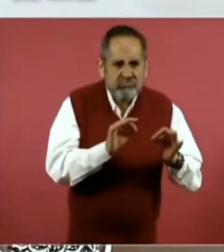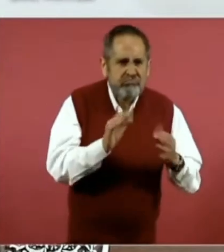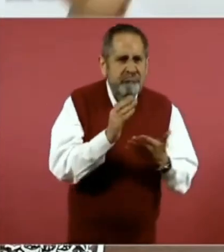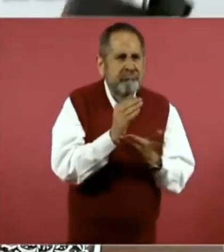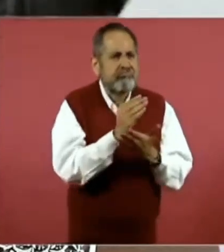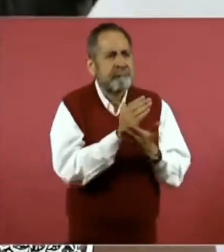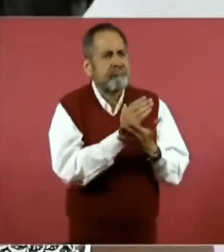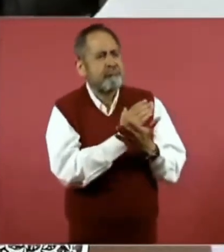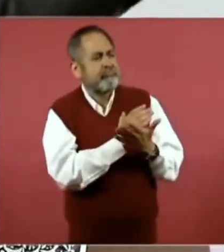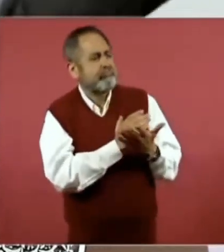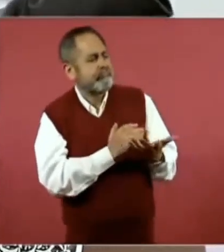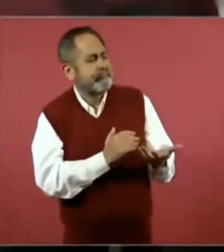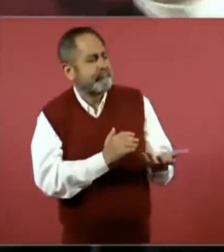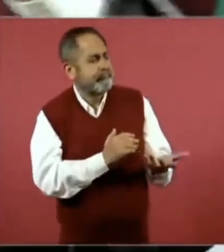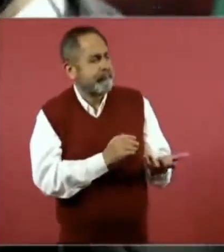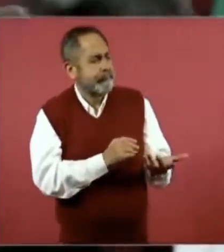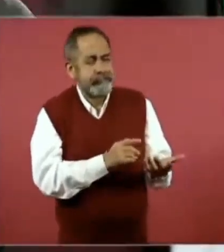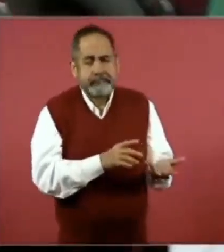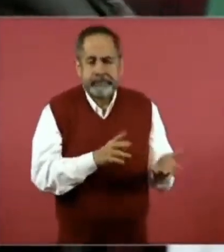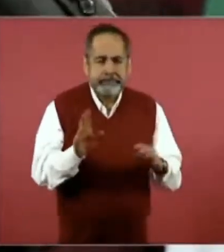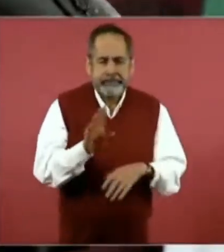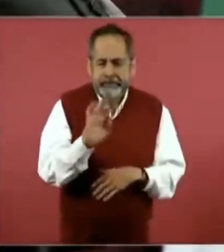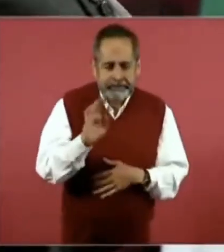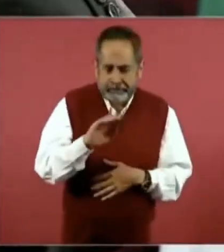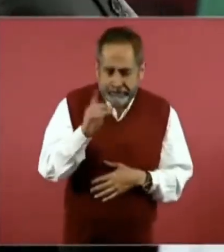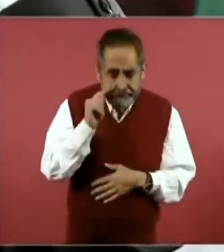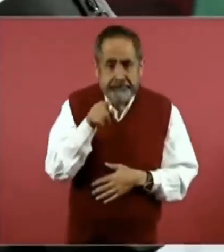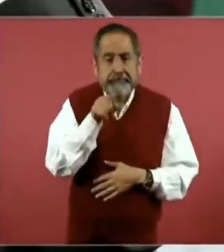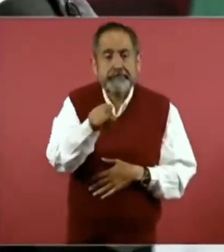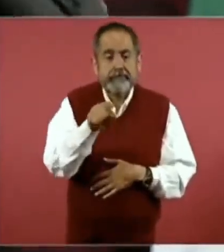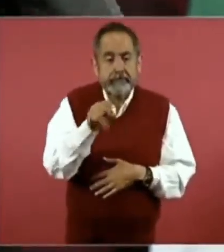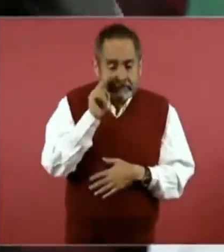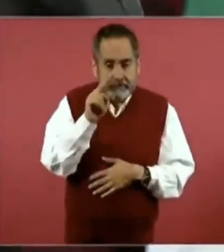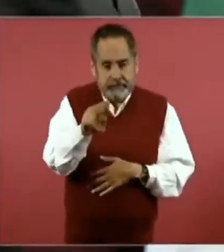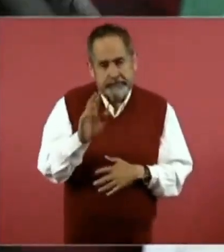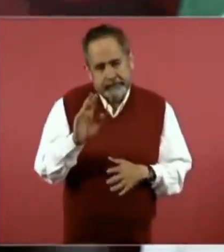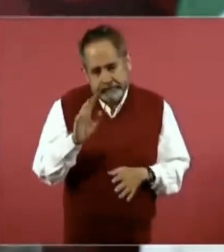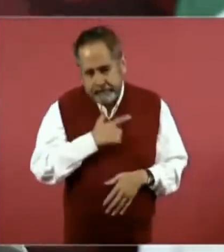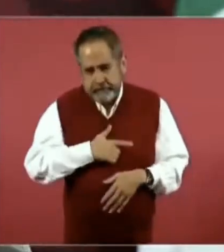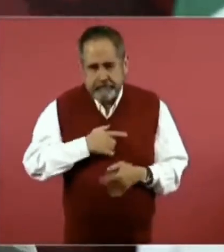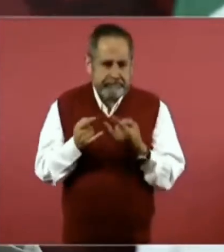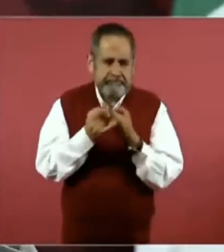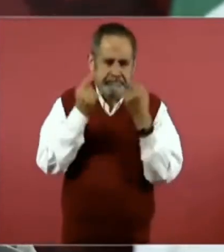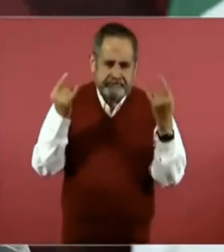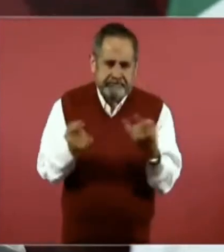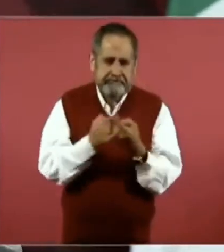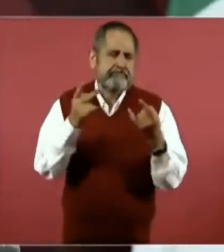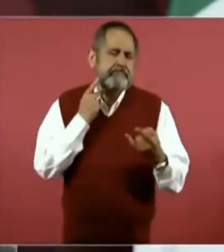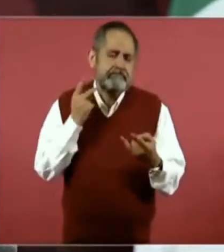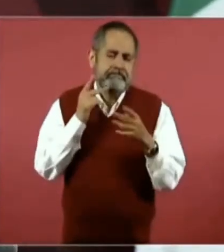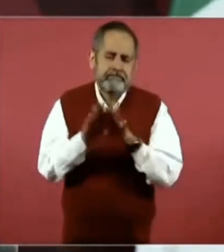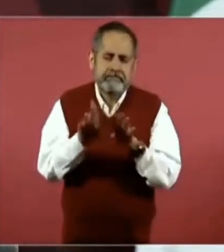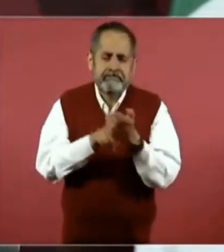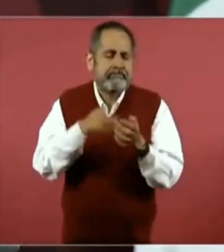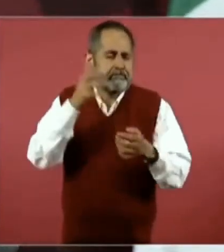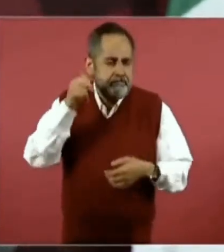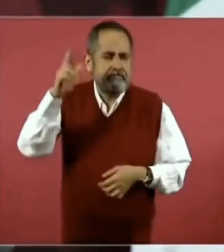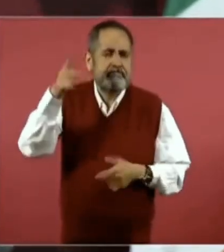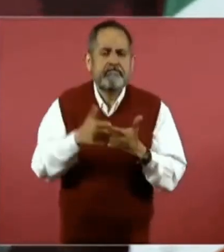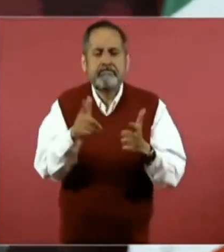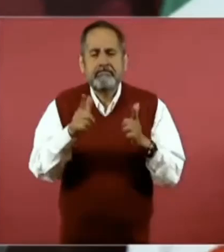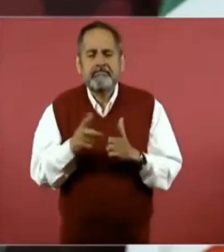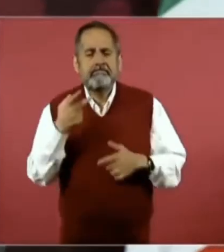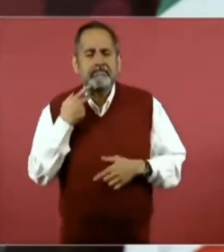Pero de todas maneras, si a ustedes les gusta la historia política, la historia de los partidos